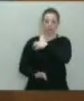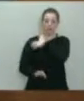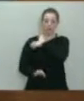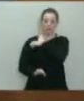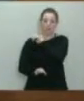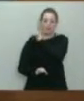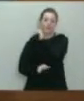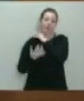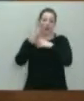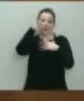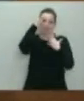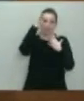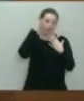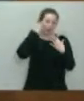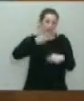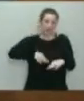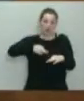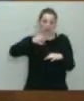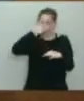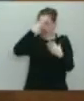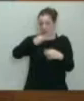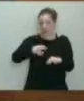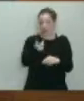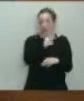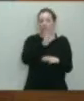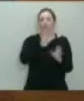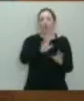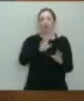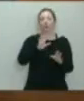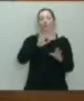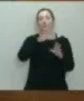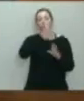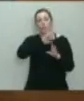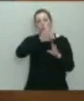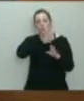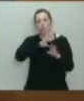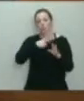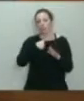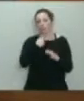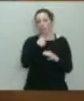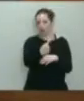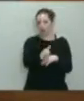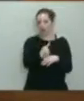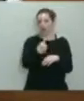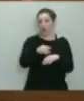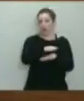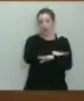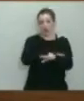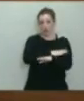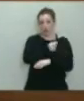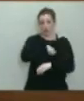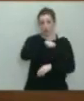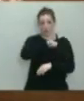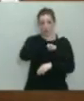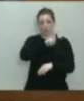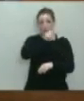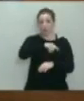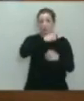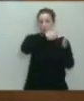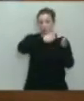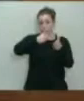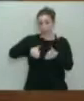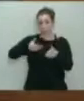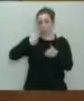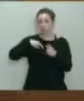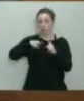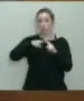tenía poco sentido para ustedes. Pero, curiosamente, como yo le dije, cuando el Gobierno de España y ustedes, a través de distintas